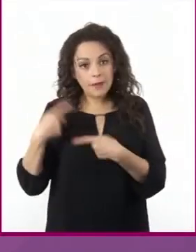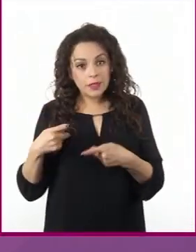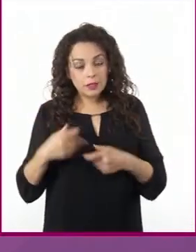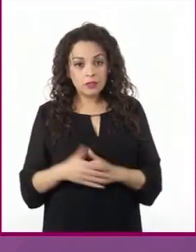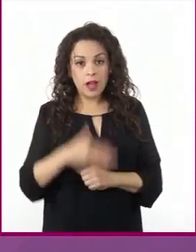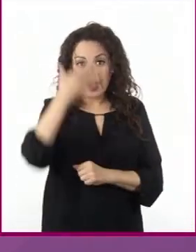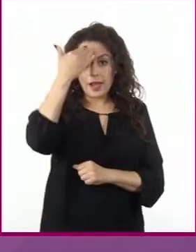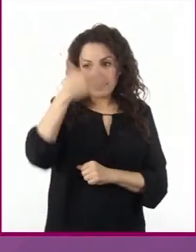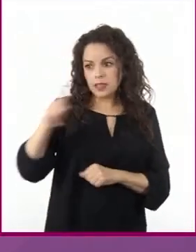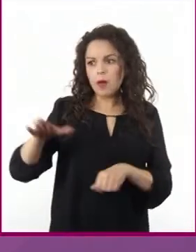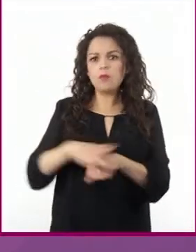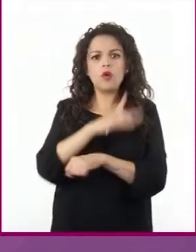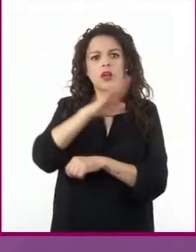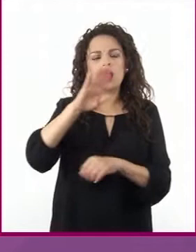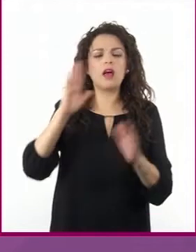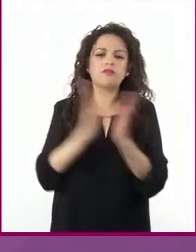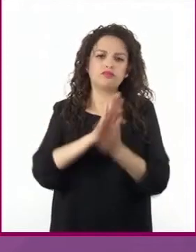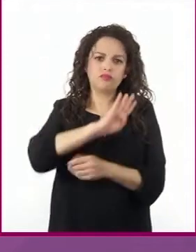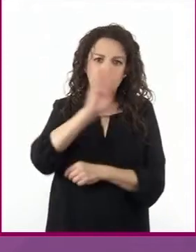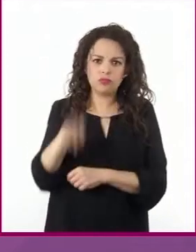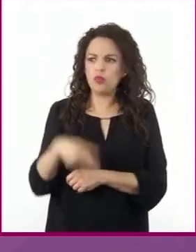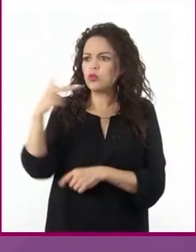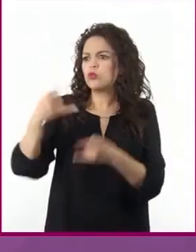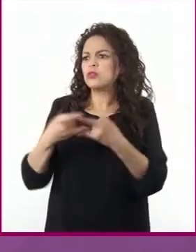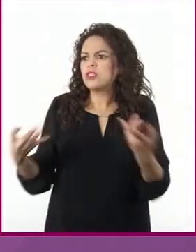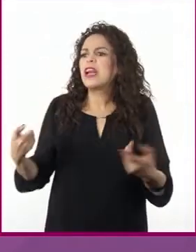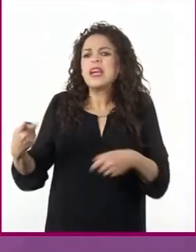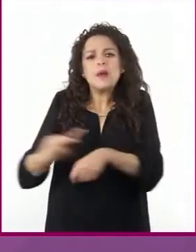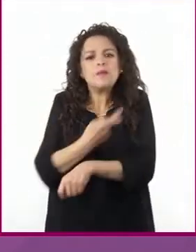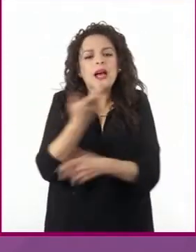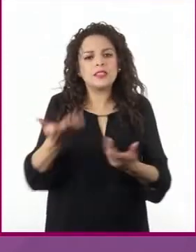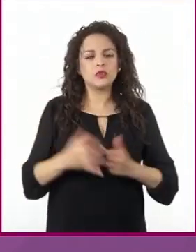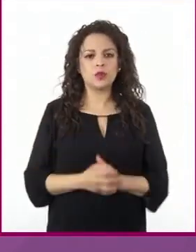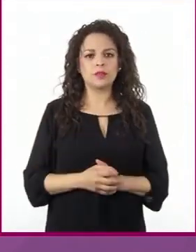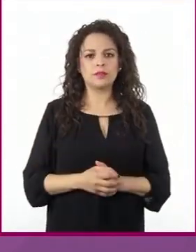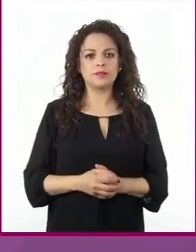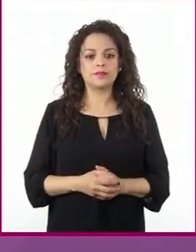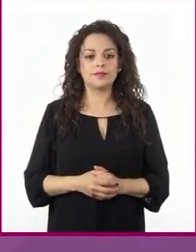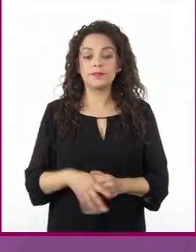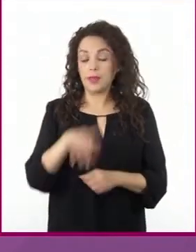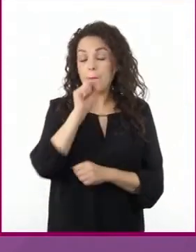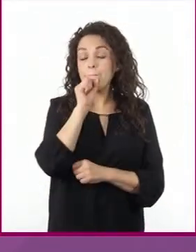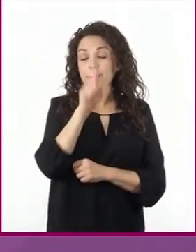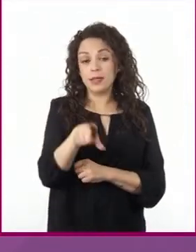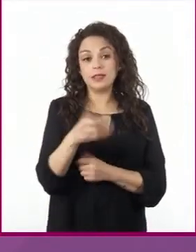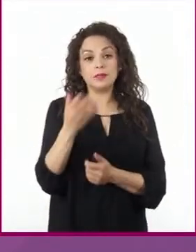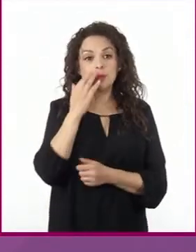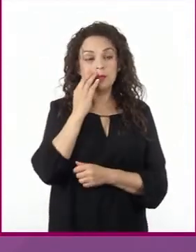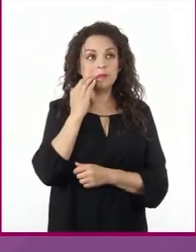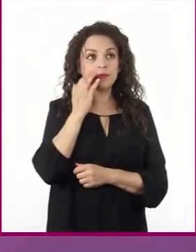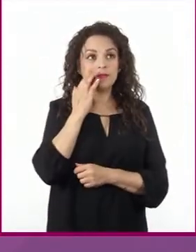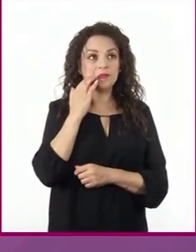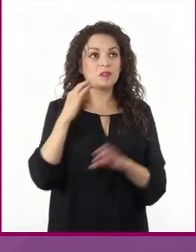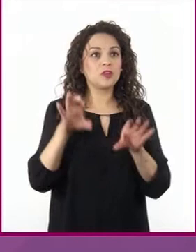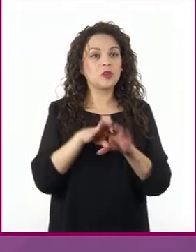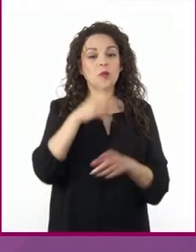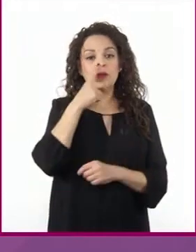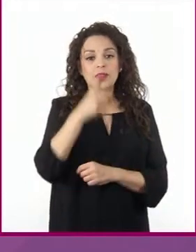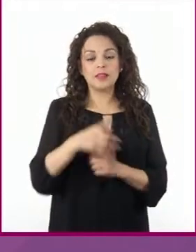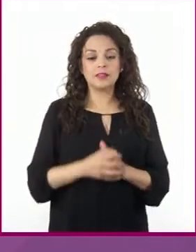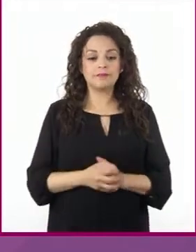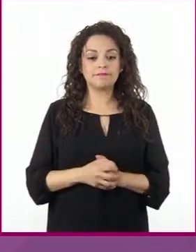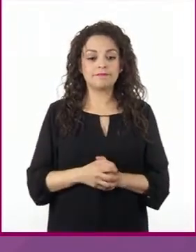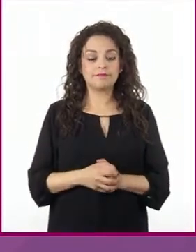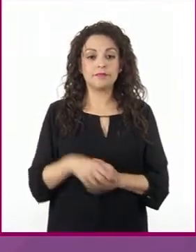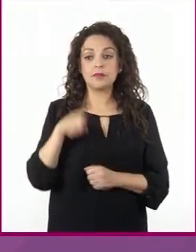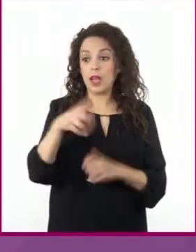qué murió o qué fue de él. También porque se puede decir de que se le hizo